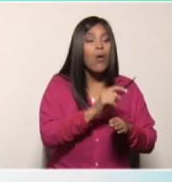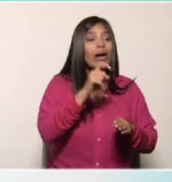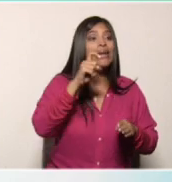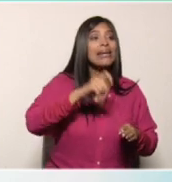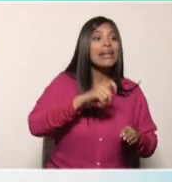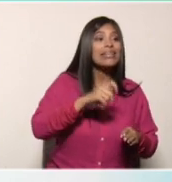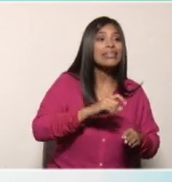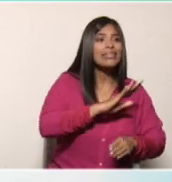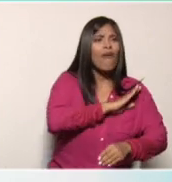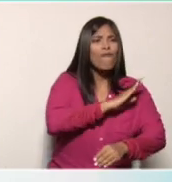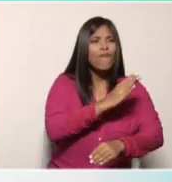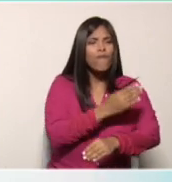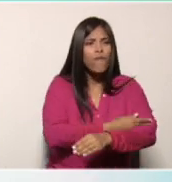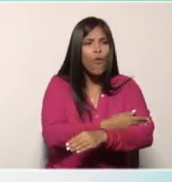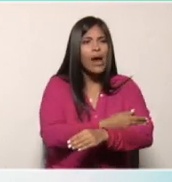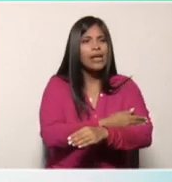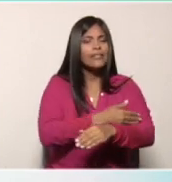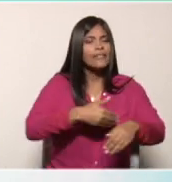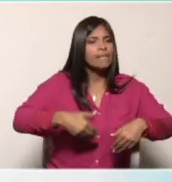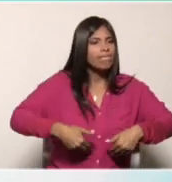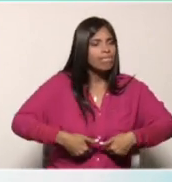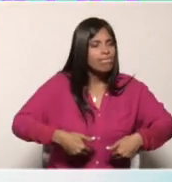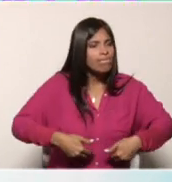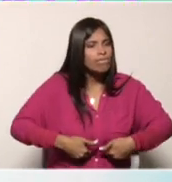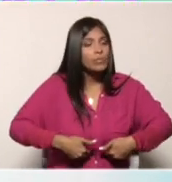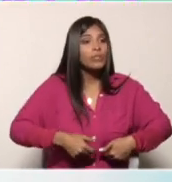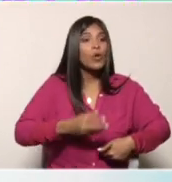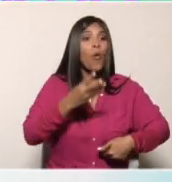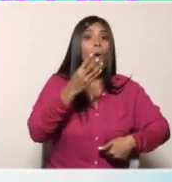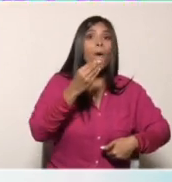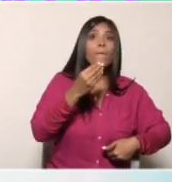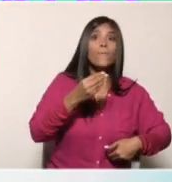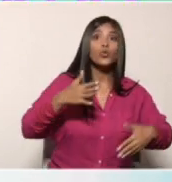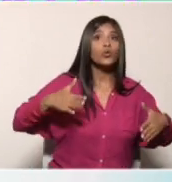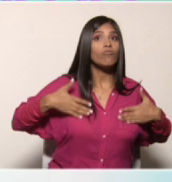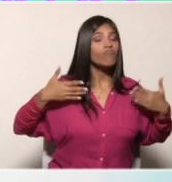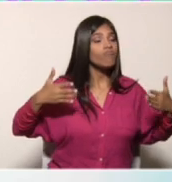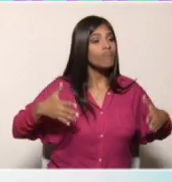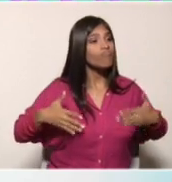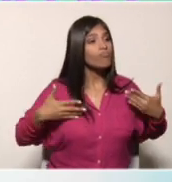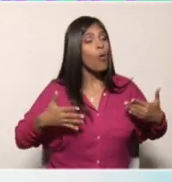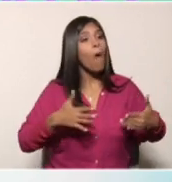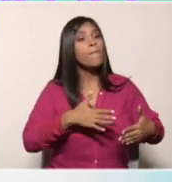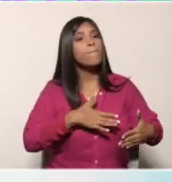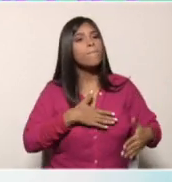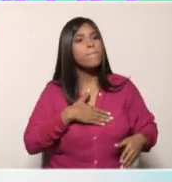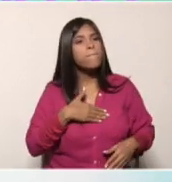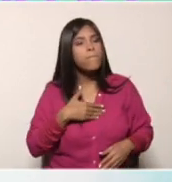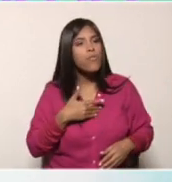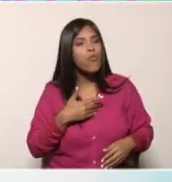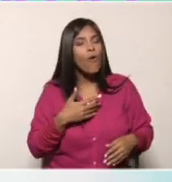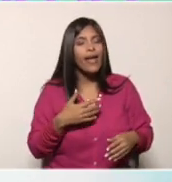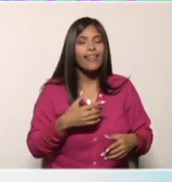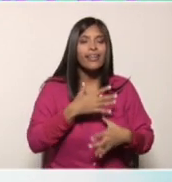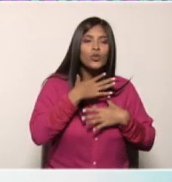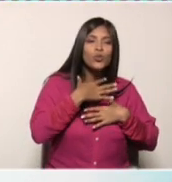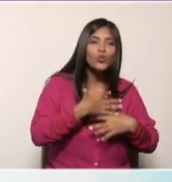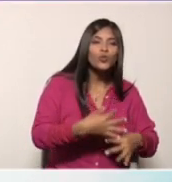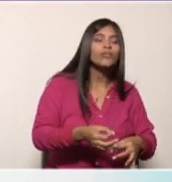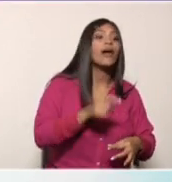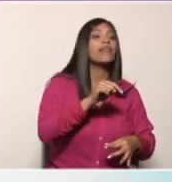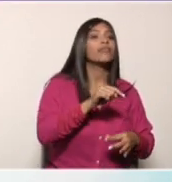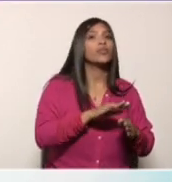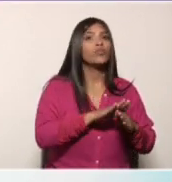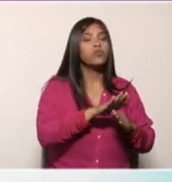un poco de esfuerzo, dedicación y por supuesto de mucho entusiasmo para poder disfrutar de la travesía.